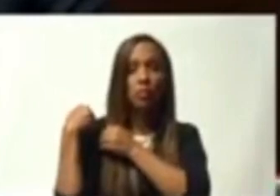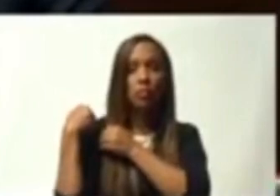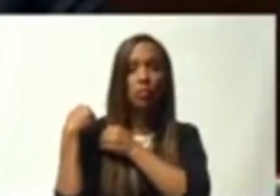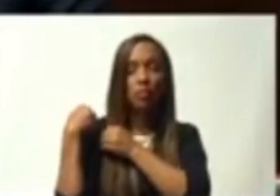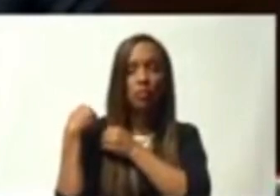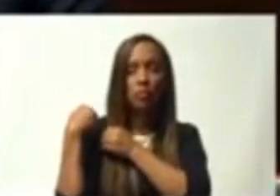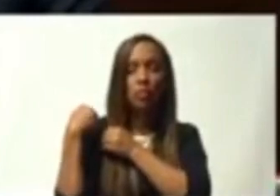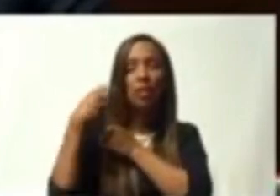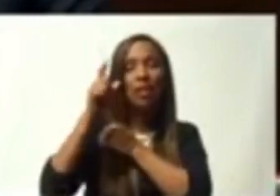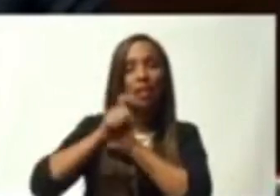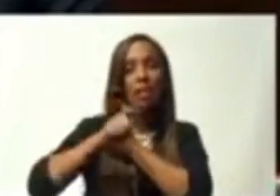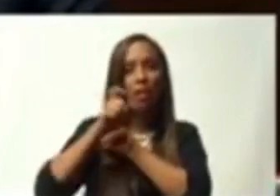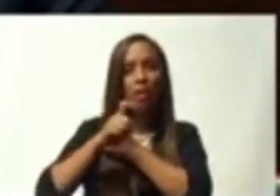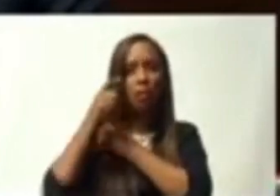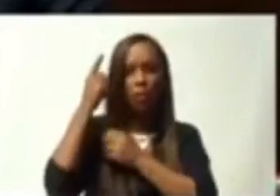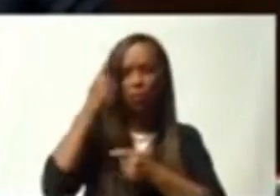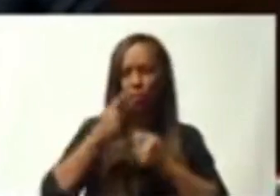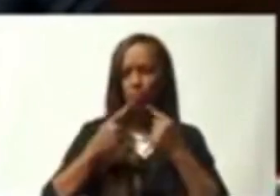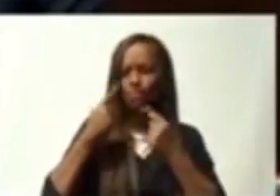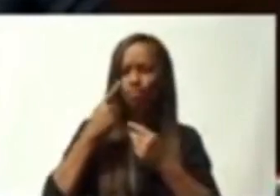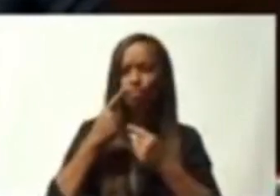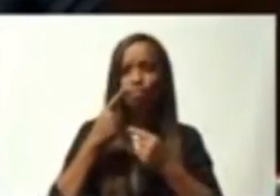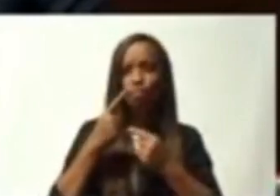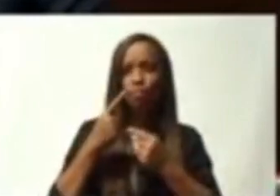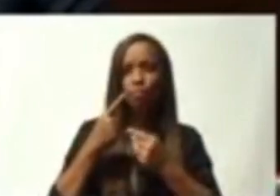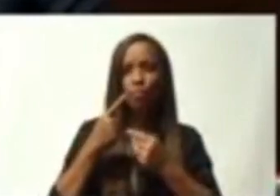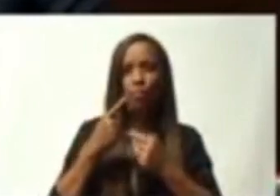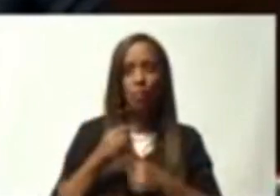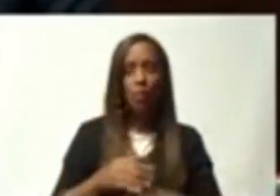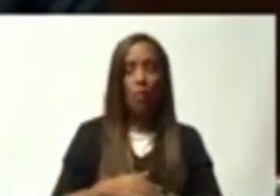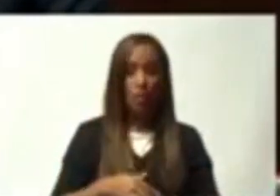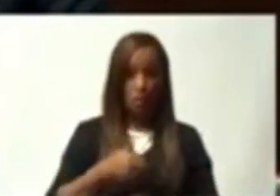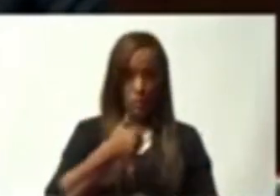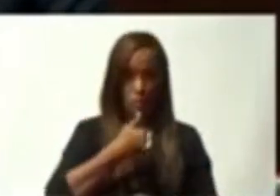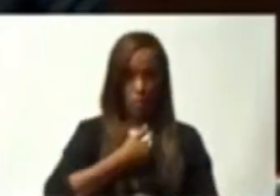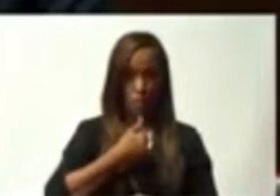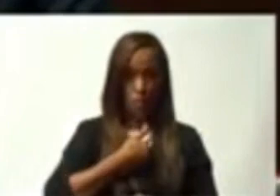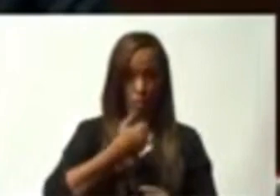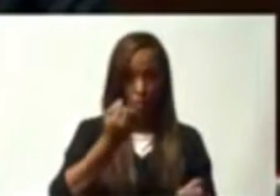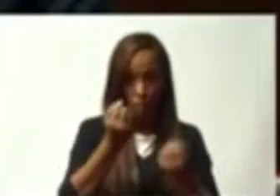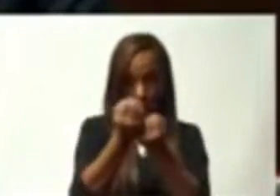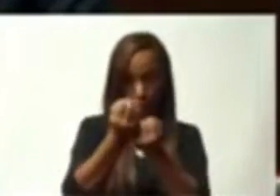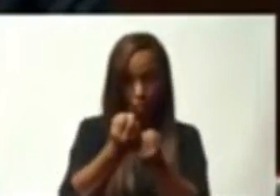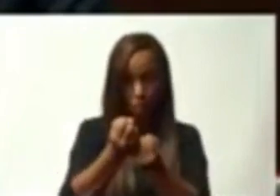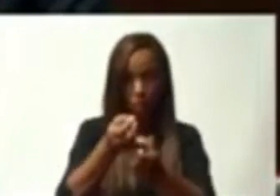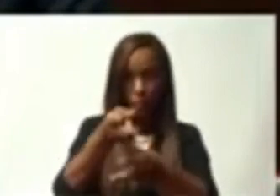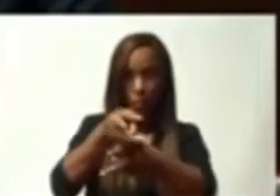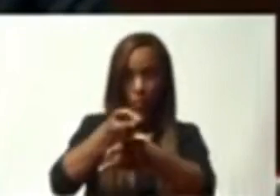préstamos, pero es bueno hablar, decir algunas cosas.